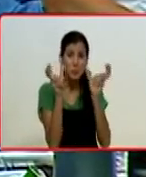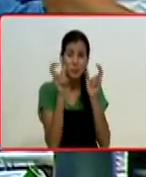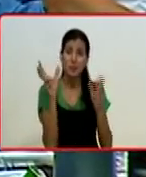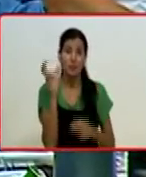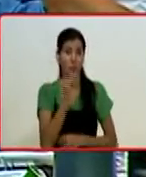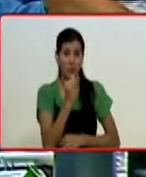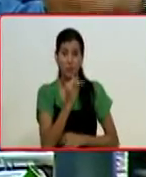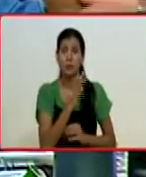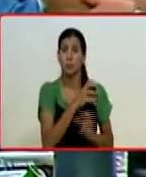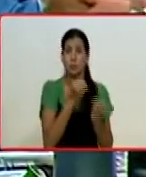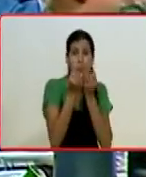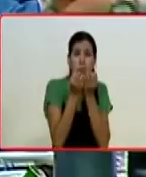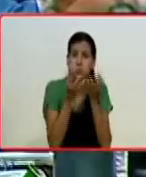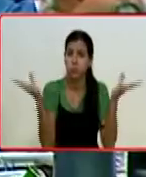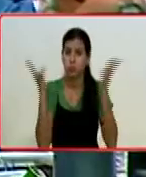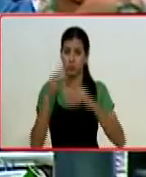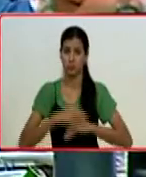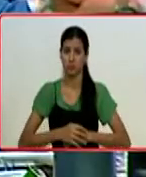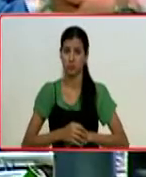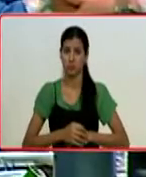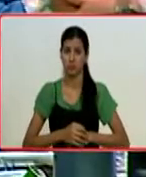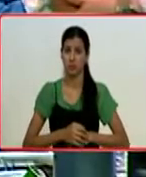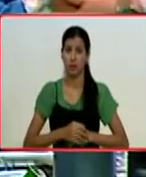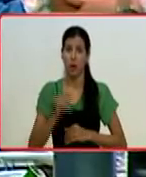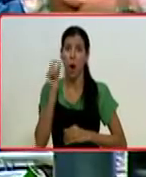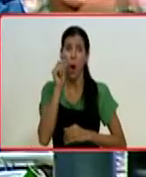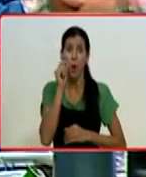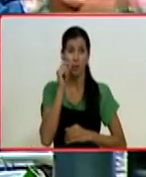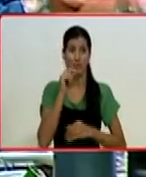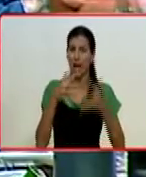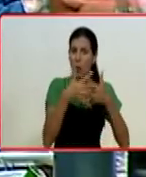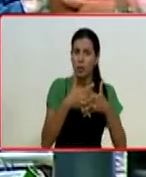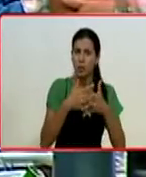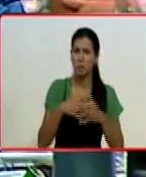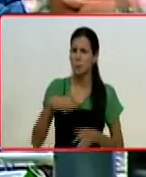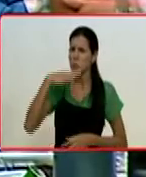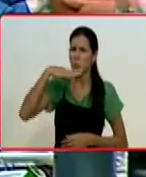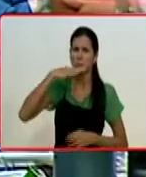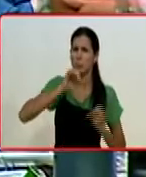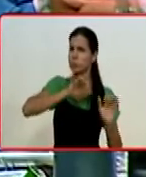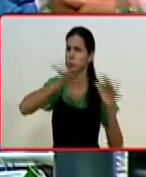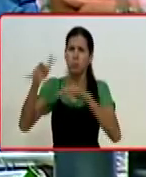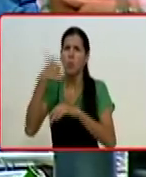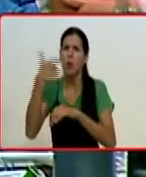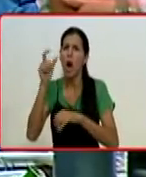mundo, que casi invadieron Rusia para sacarlo de ahí.